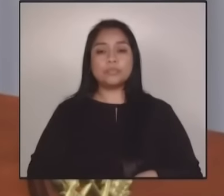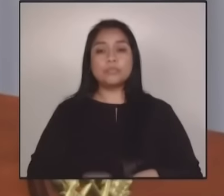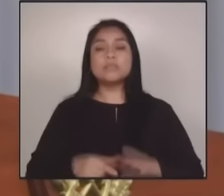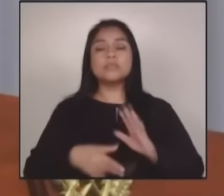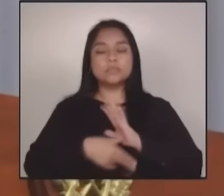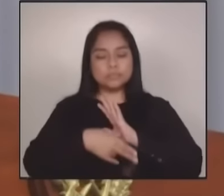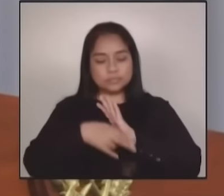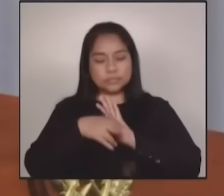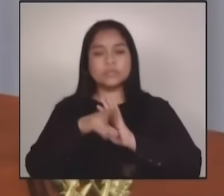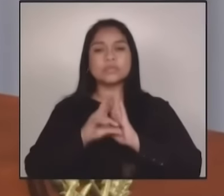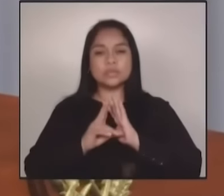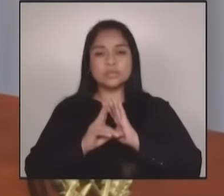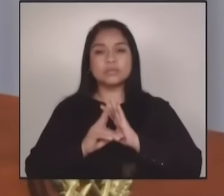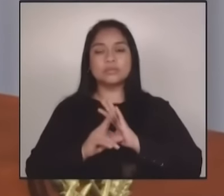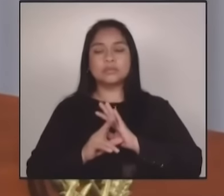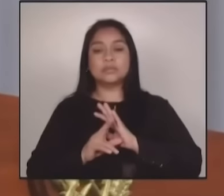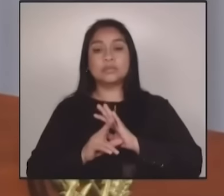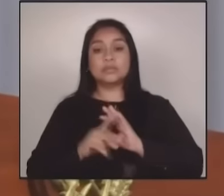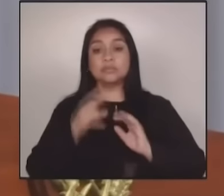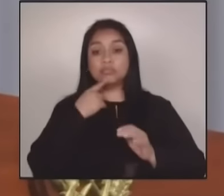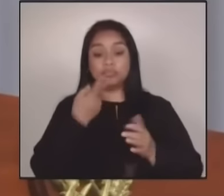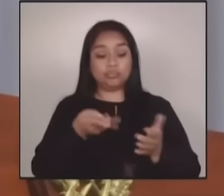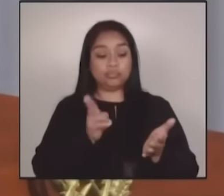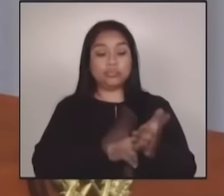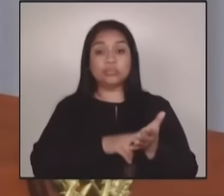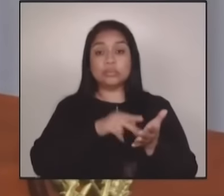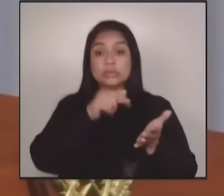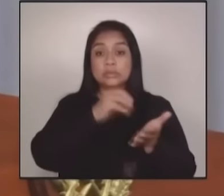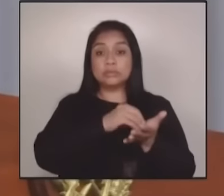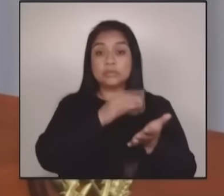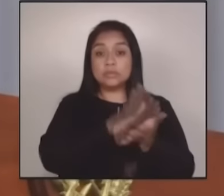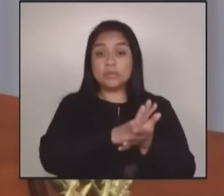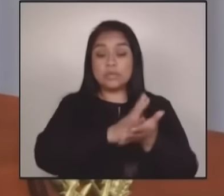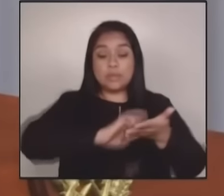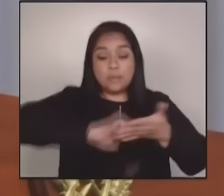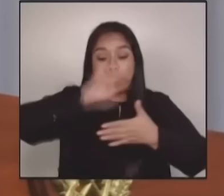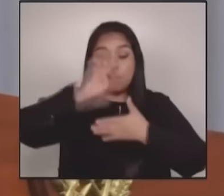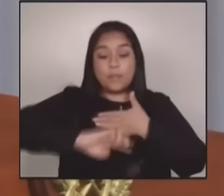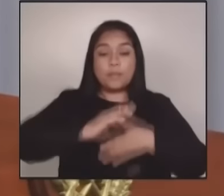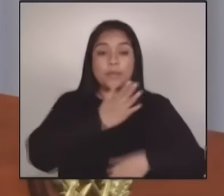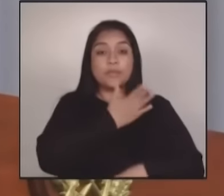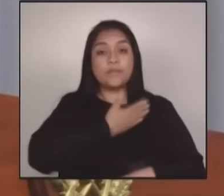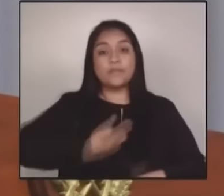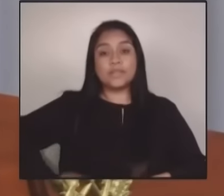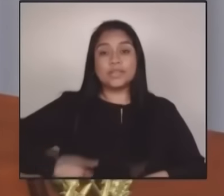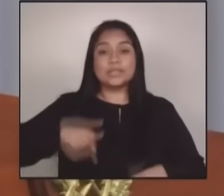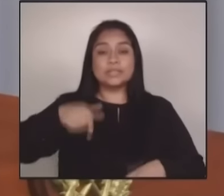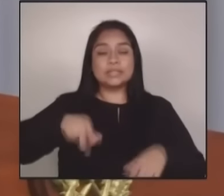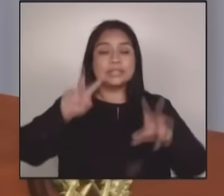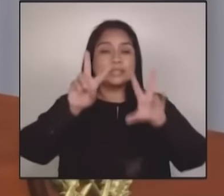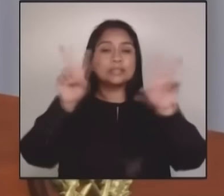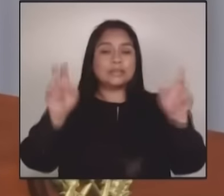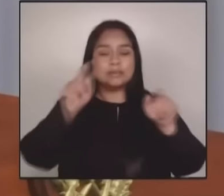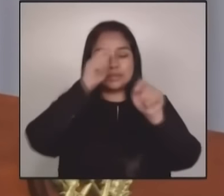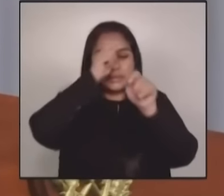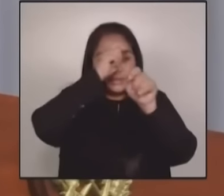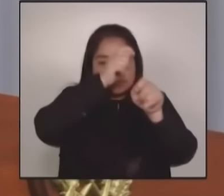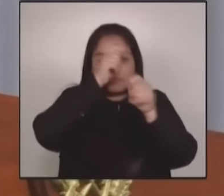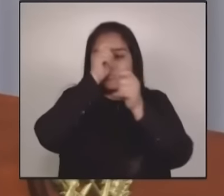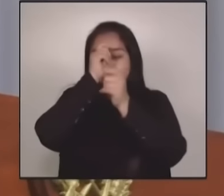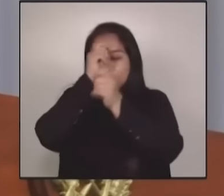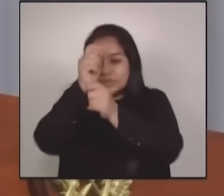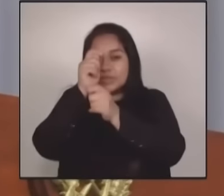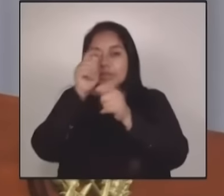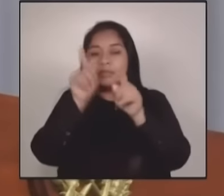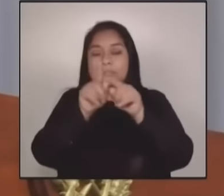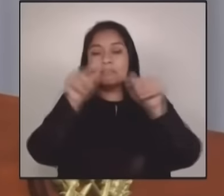Reiteramos que la implementación de este programa de gobierno se dará en el marco del respeto y plena